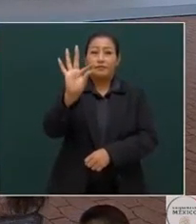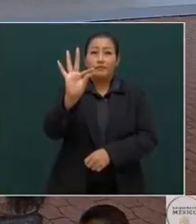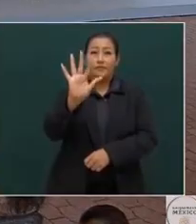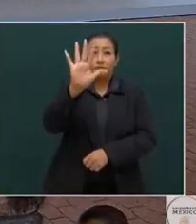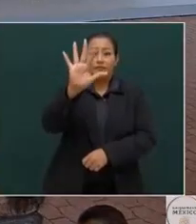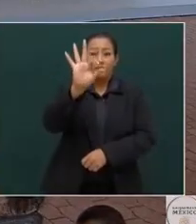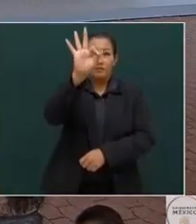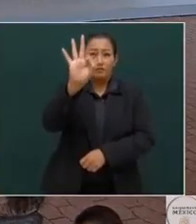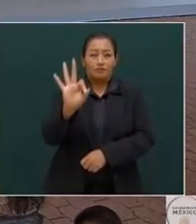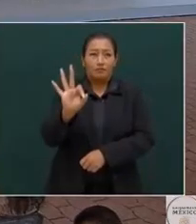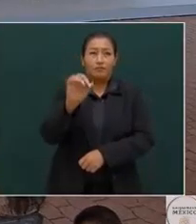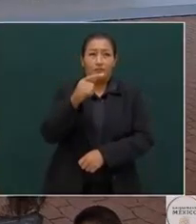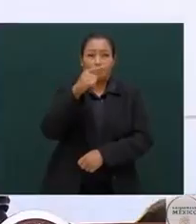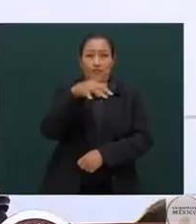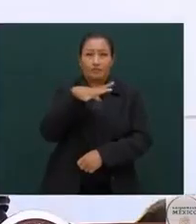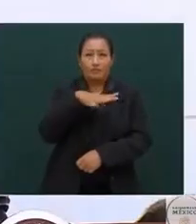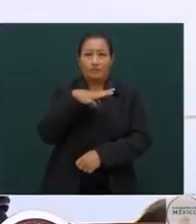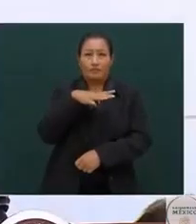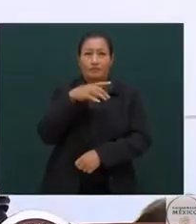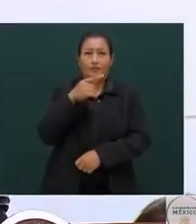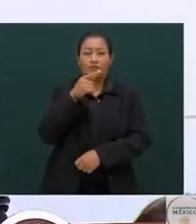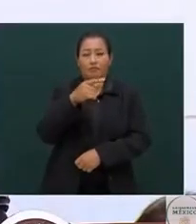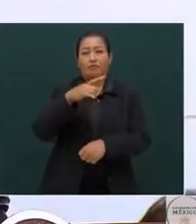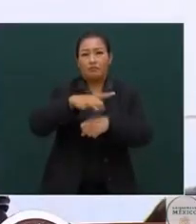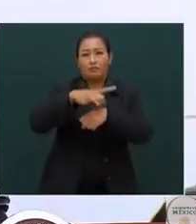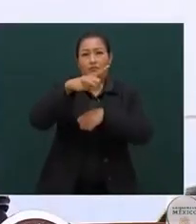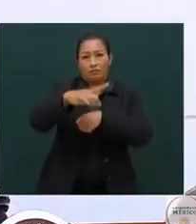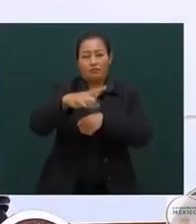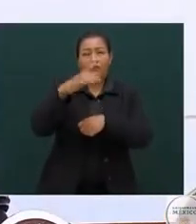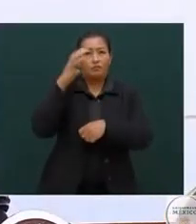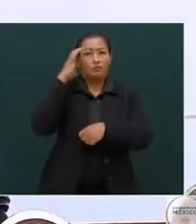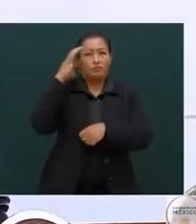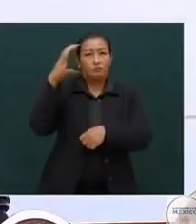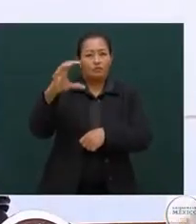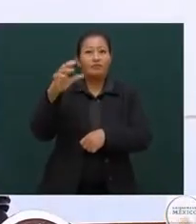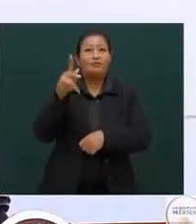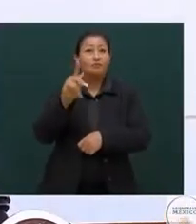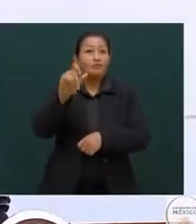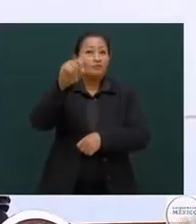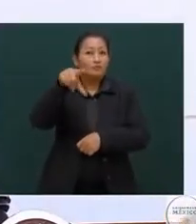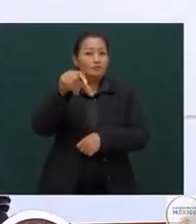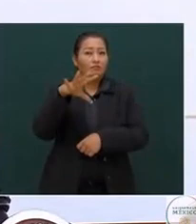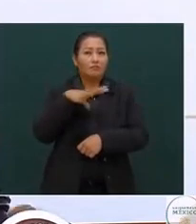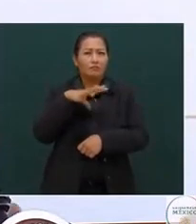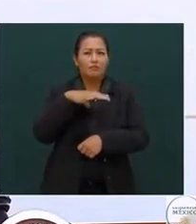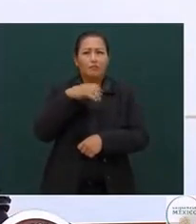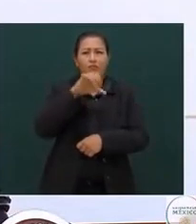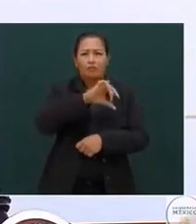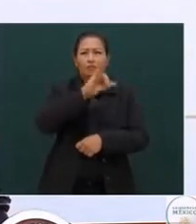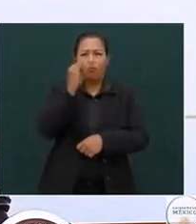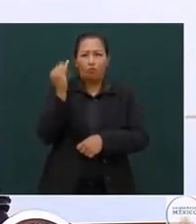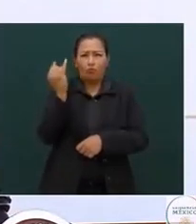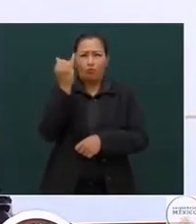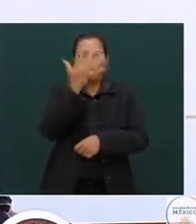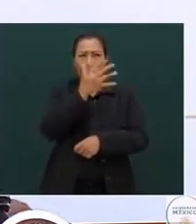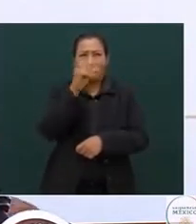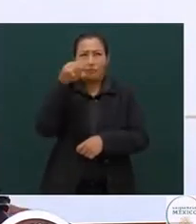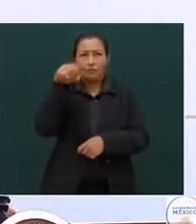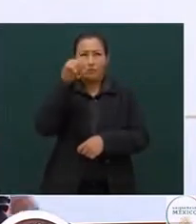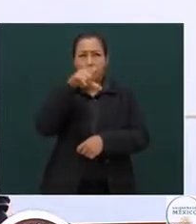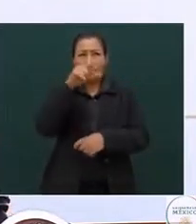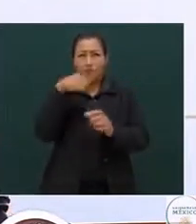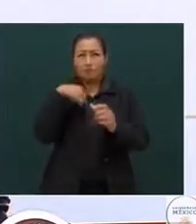% de estos delitos. Pero también, las que sigue, por favor, estos mismos